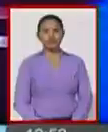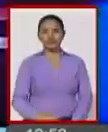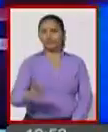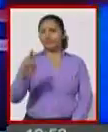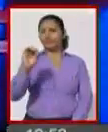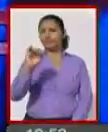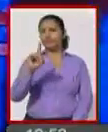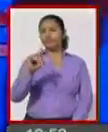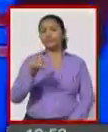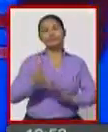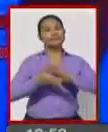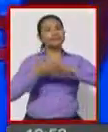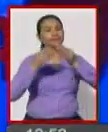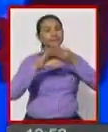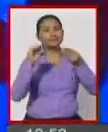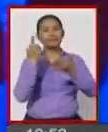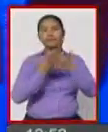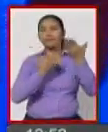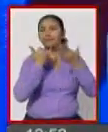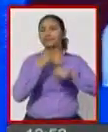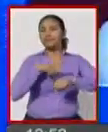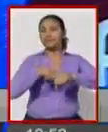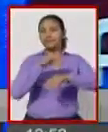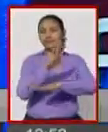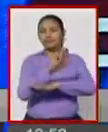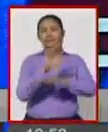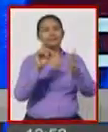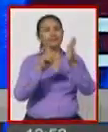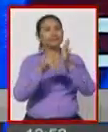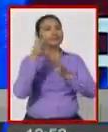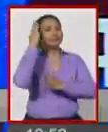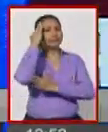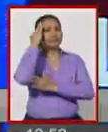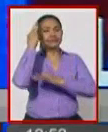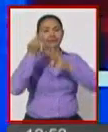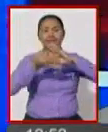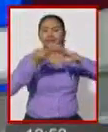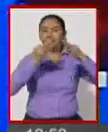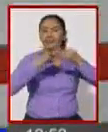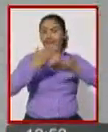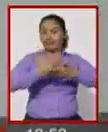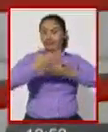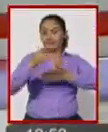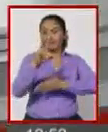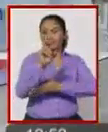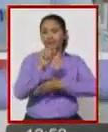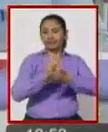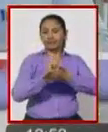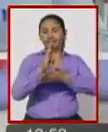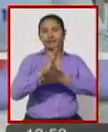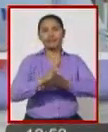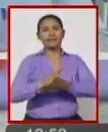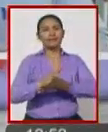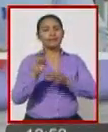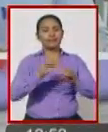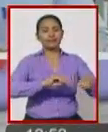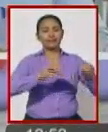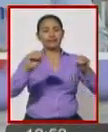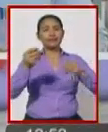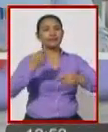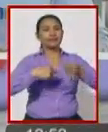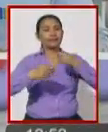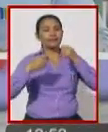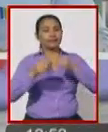Rolly Méndez, usted nos cuenta qué está pasando a esta hora de la tarde luego de conocer ya una fecha el próximo 30 de abril para el traslado de los